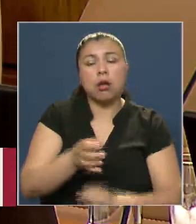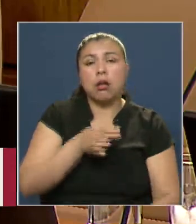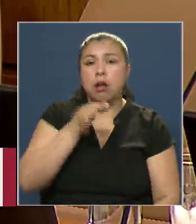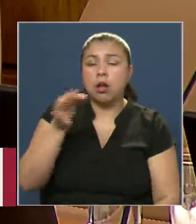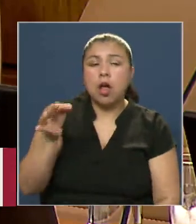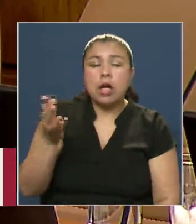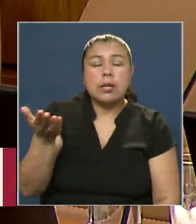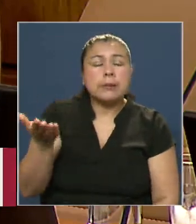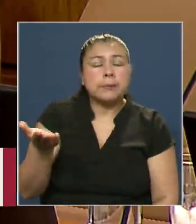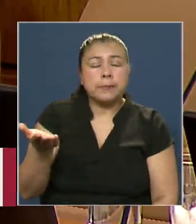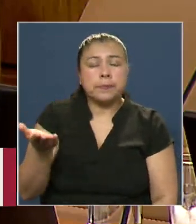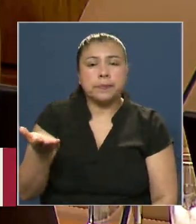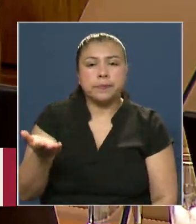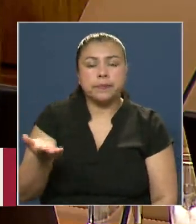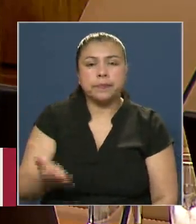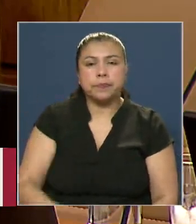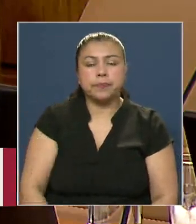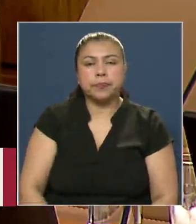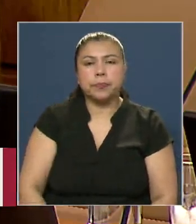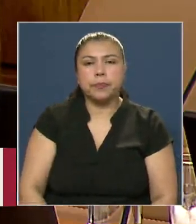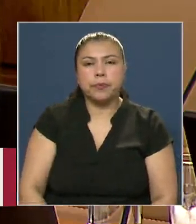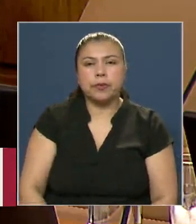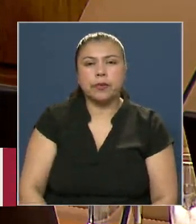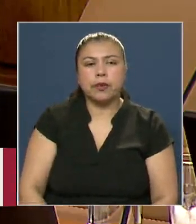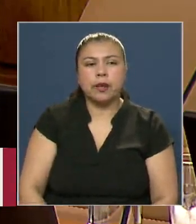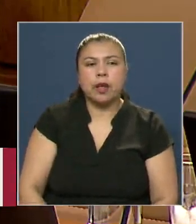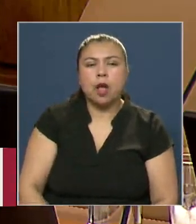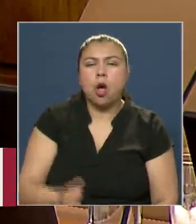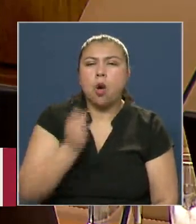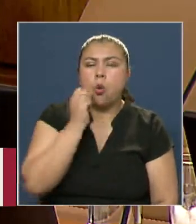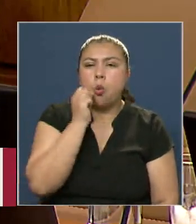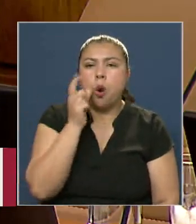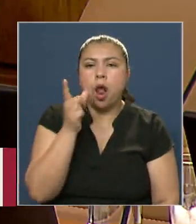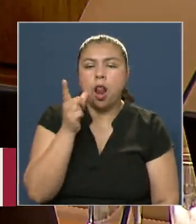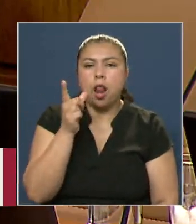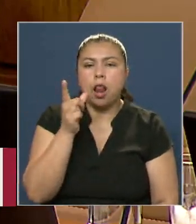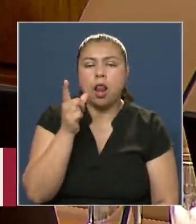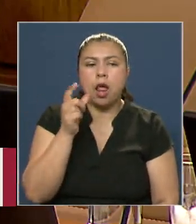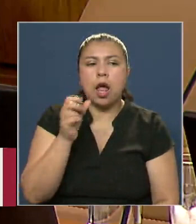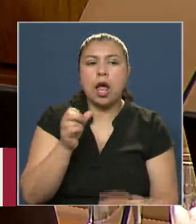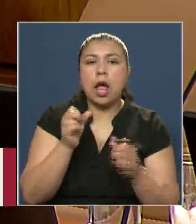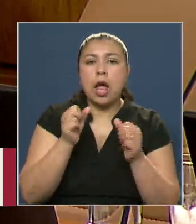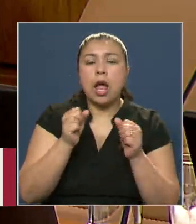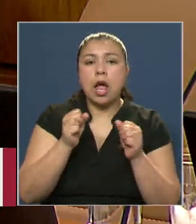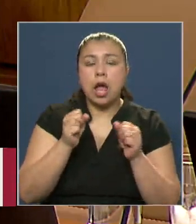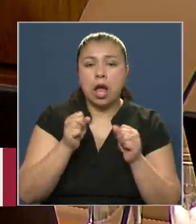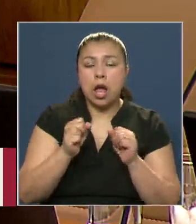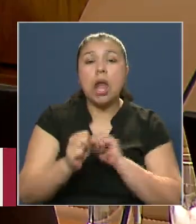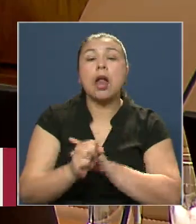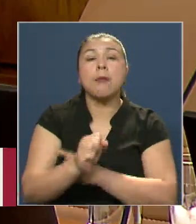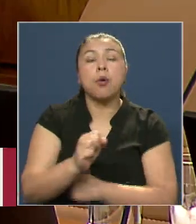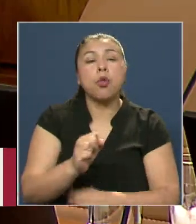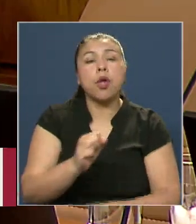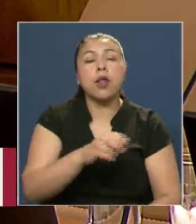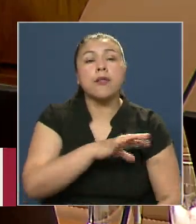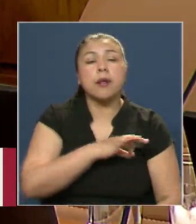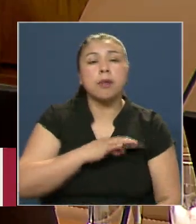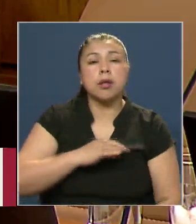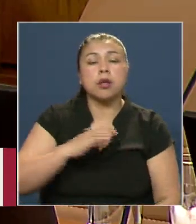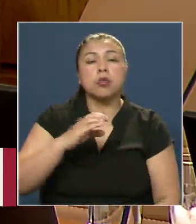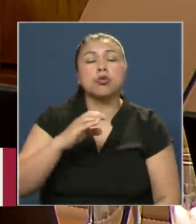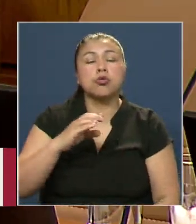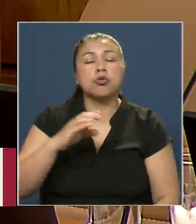que es cuál es el poder del ministro Sichel